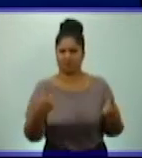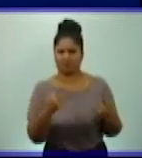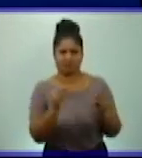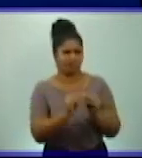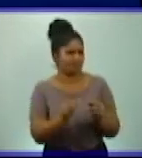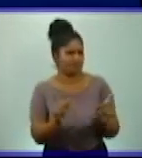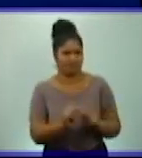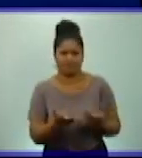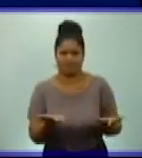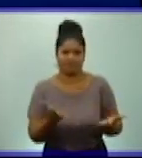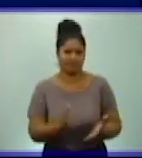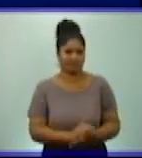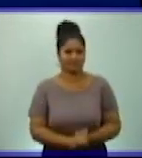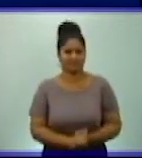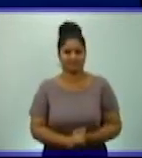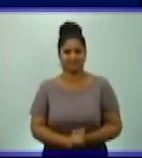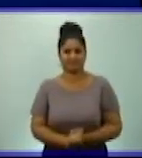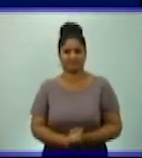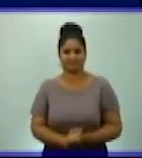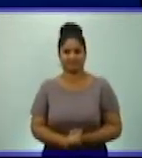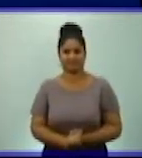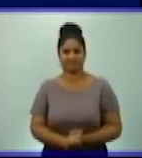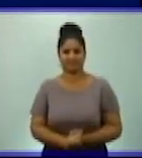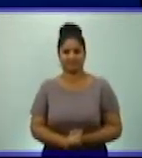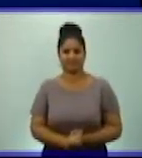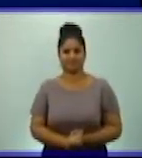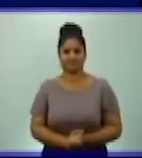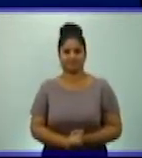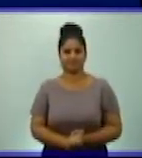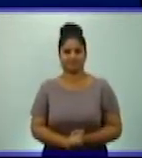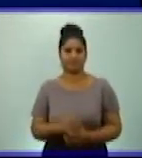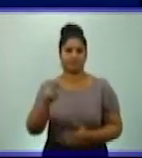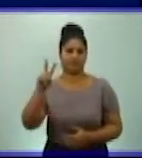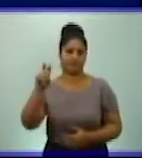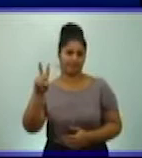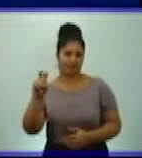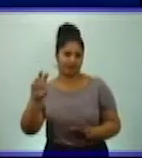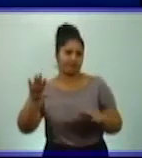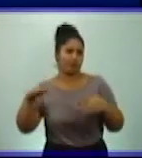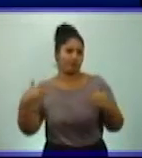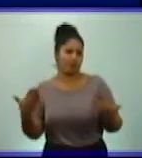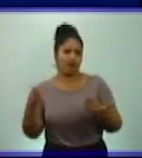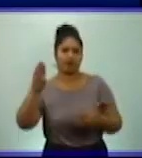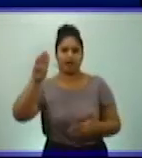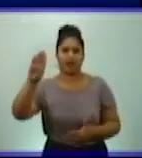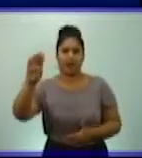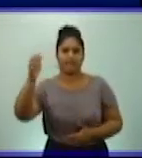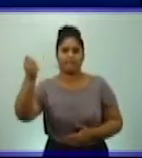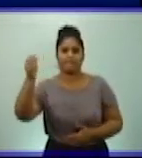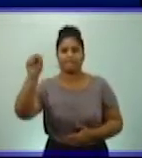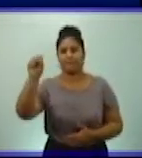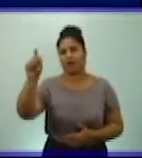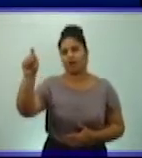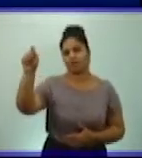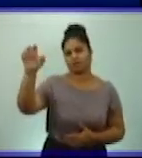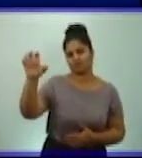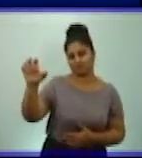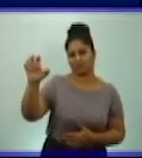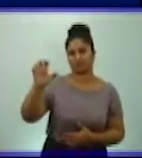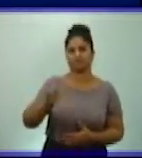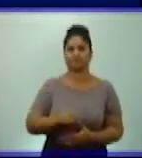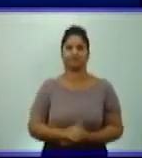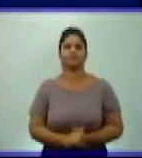Observen muy bien, con la forma verbal baste. ¿Y en qué modo se